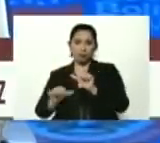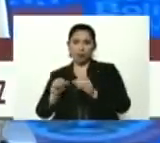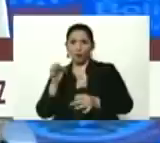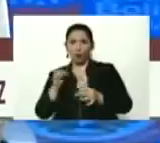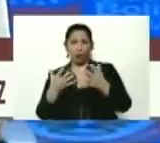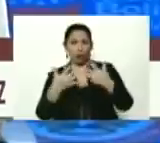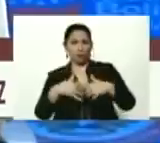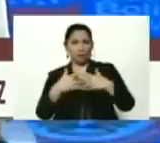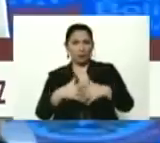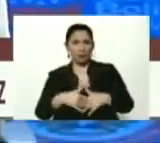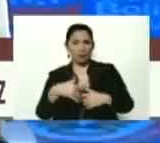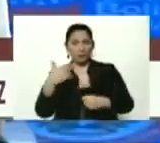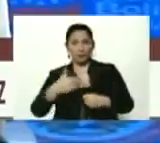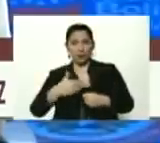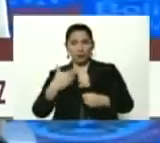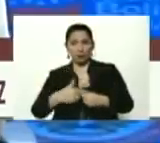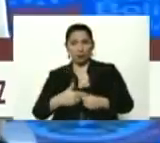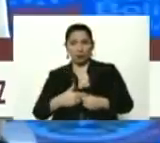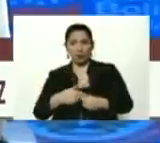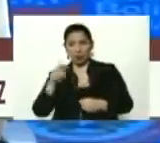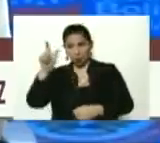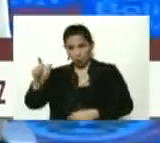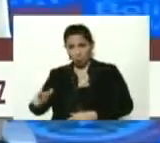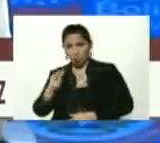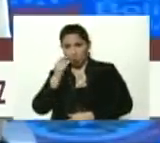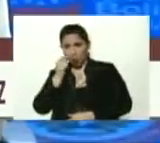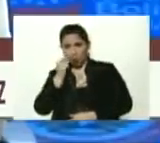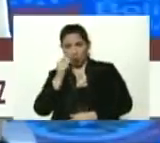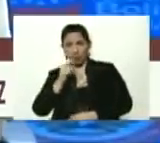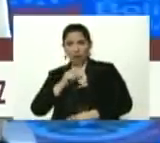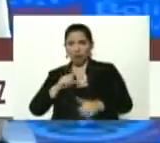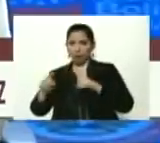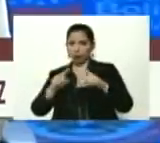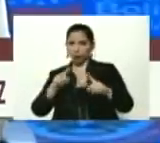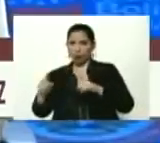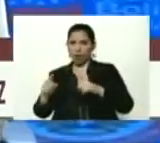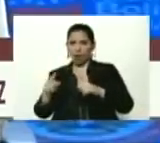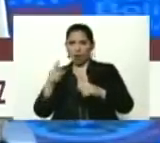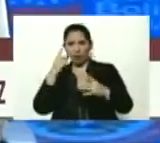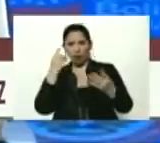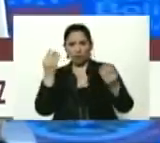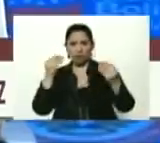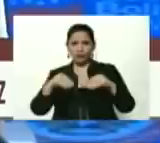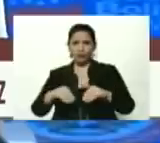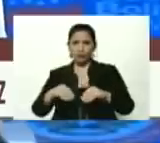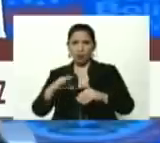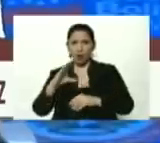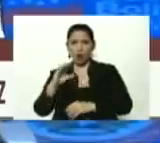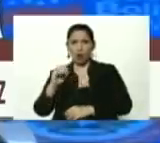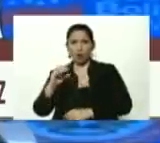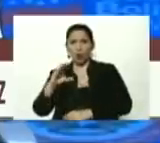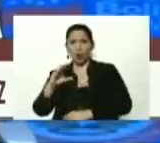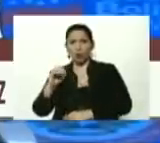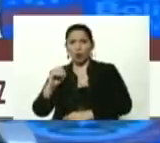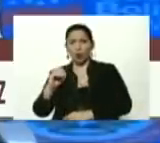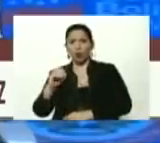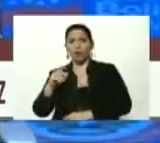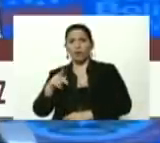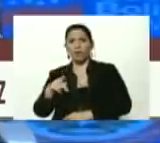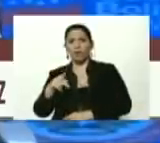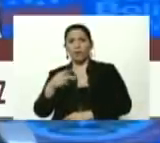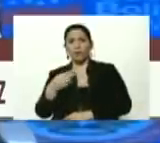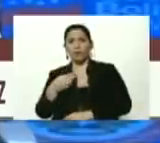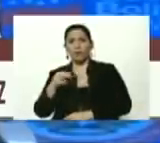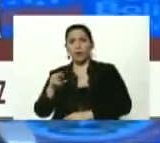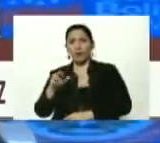petroleras, si este señor está actuando a favor de ConocoPhillips, ¿cómo puede él